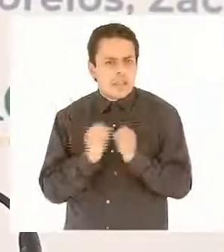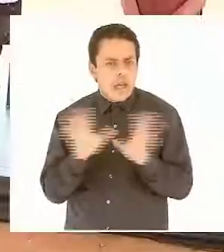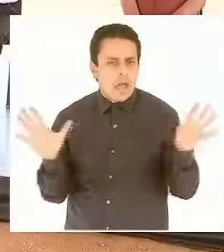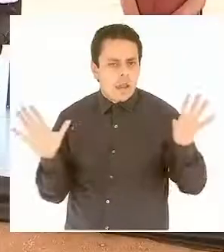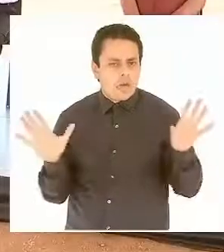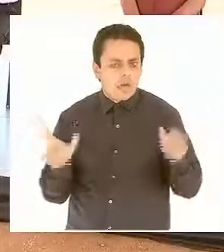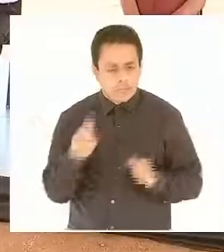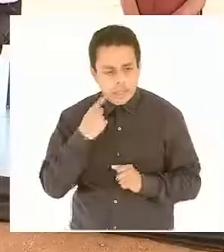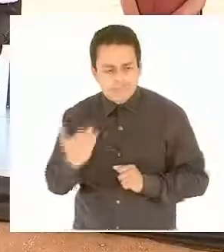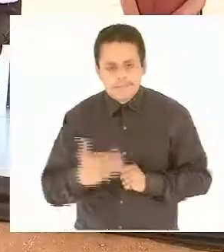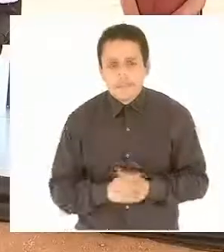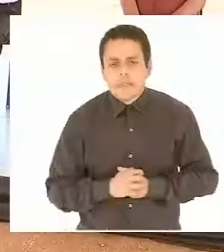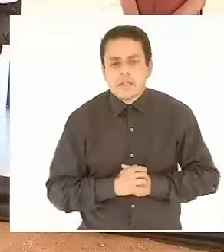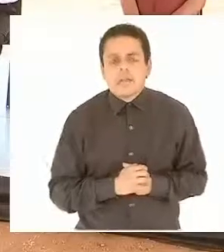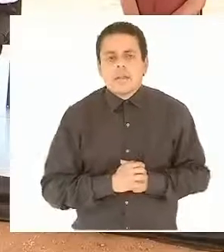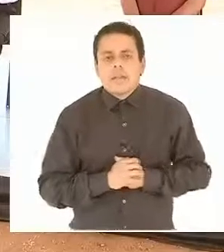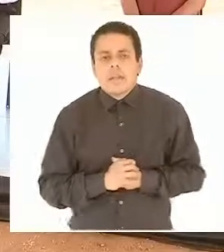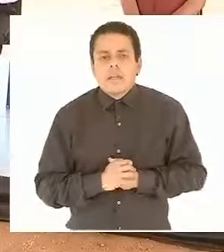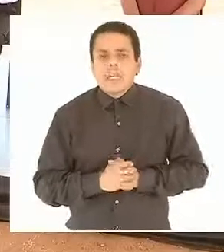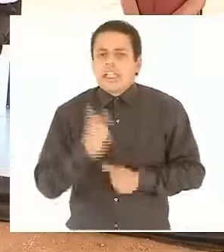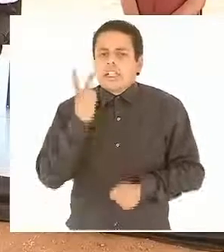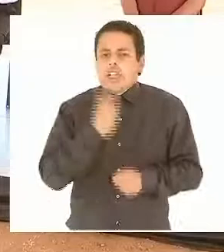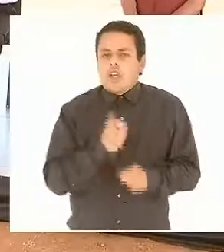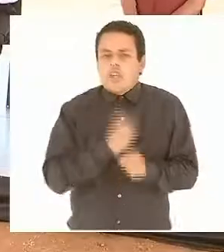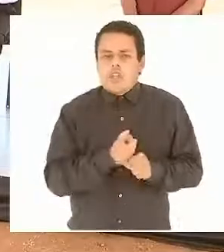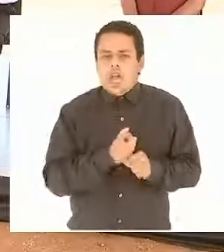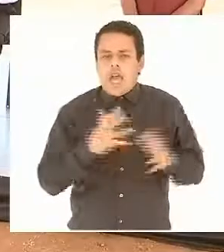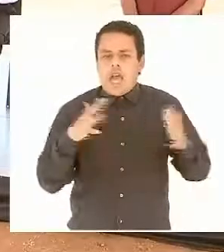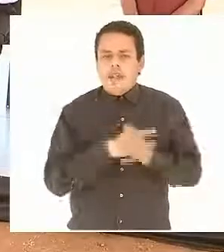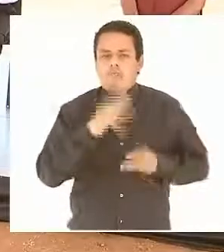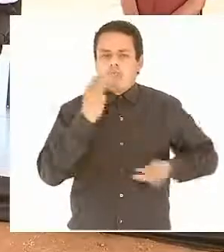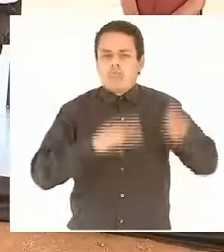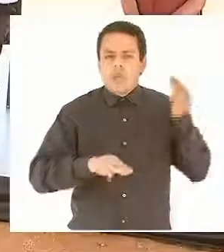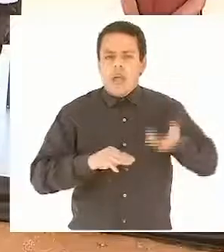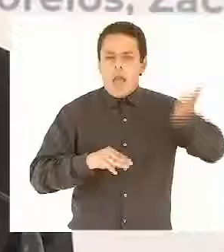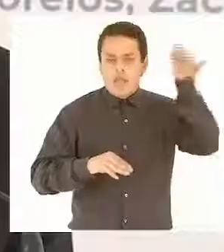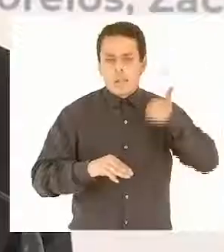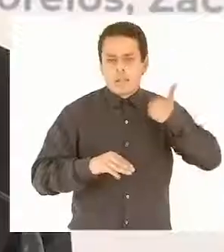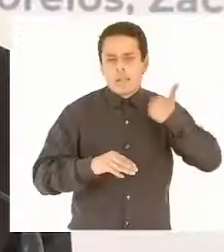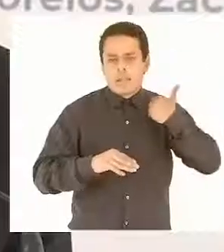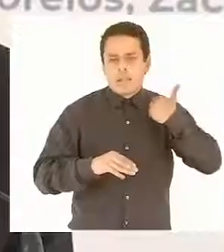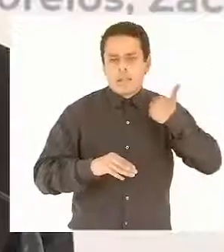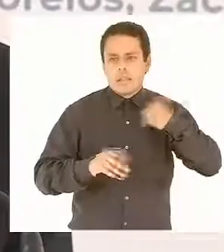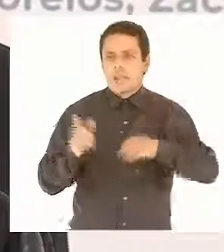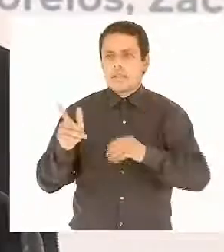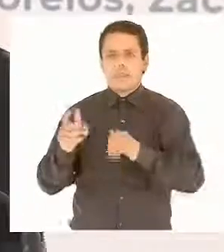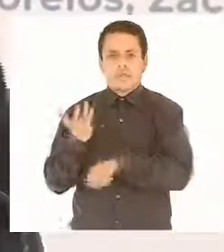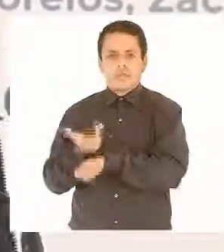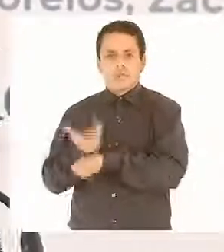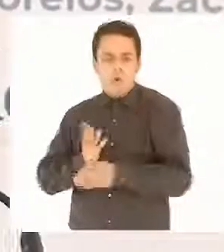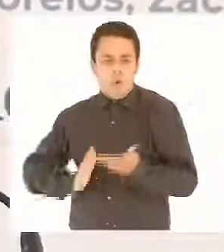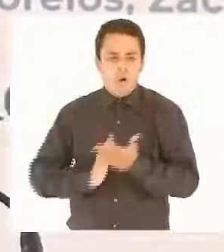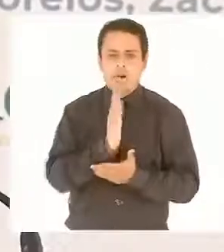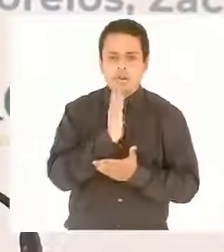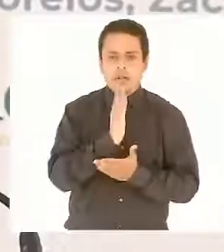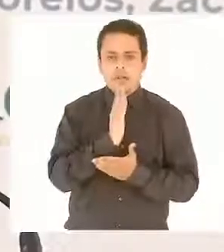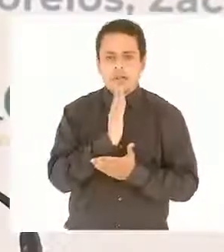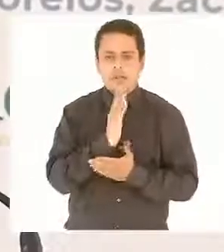planteando. Cuando la Segunda Guerra Mundial, que intervino Estados Unidos,